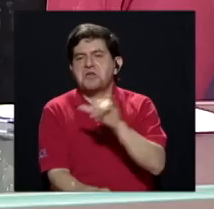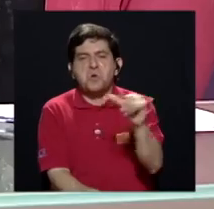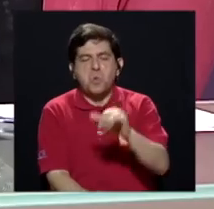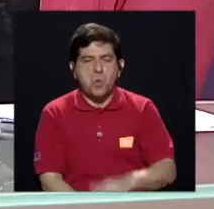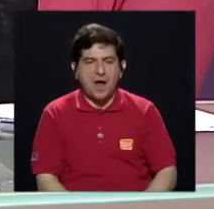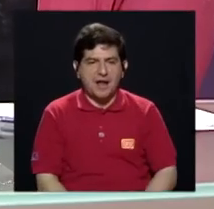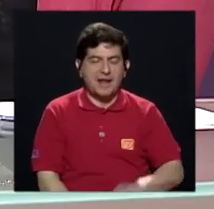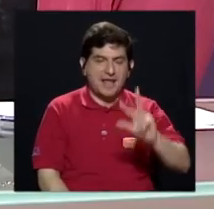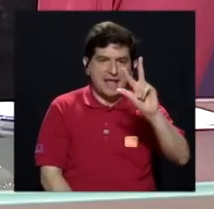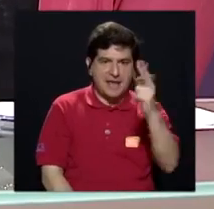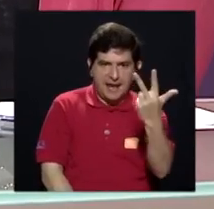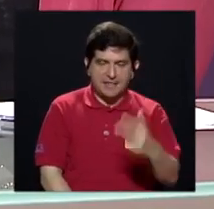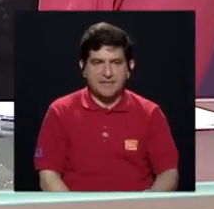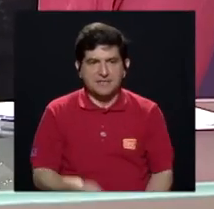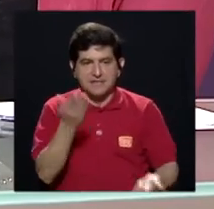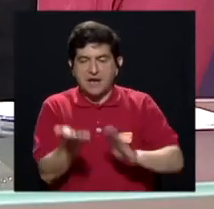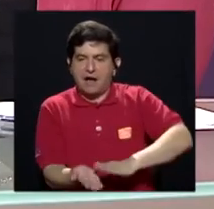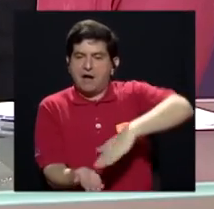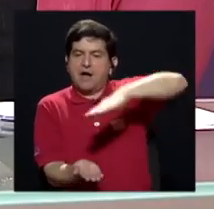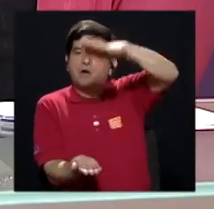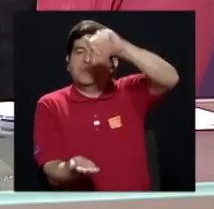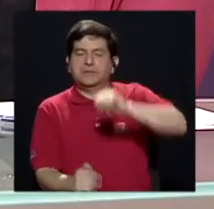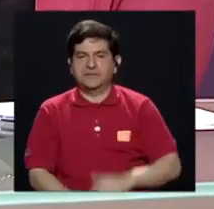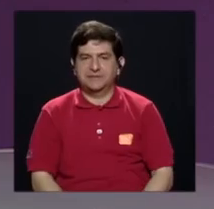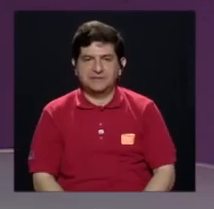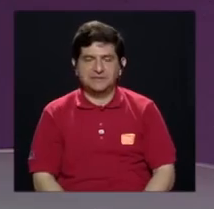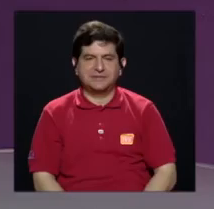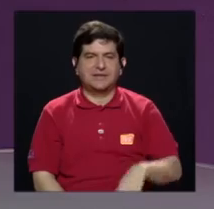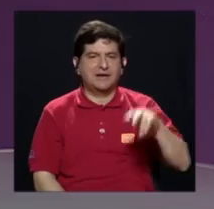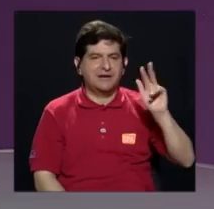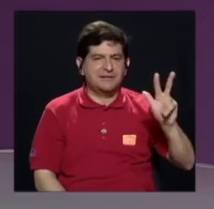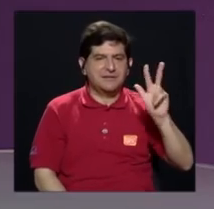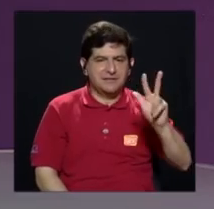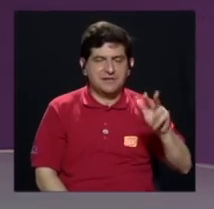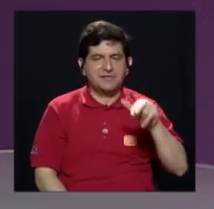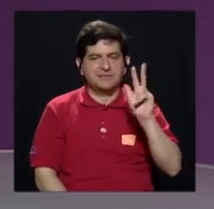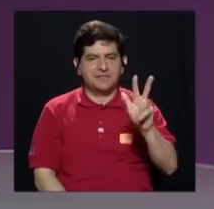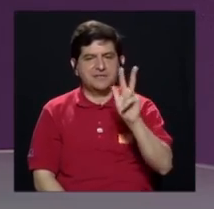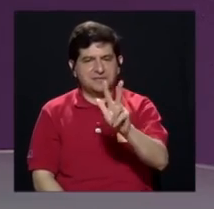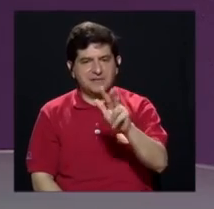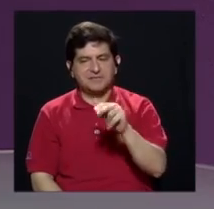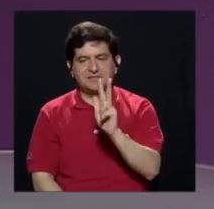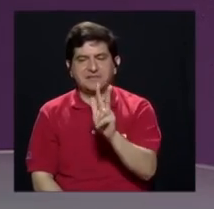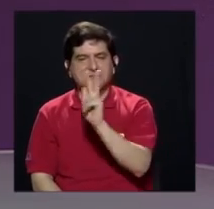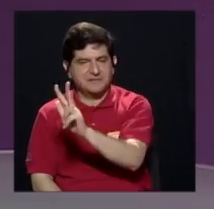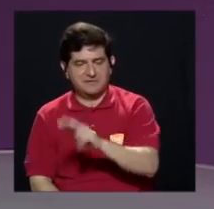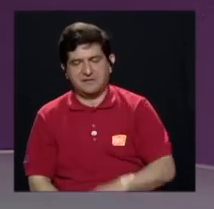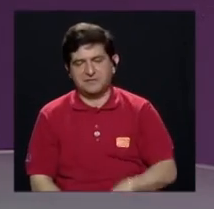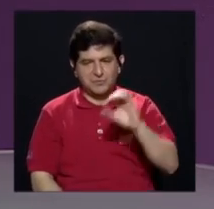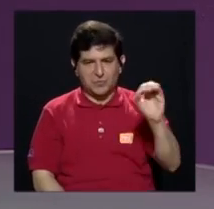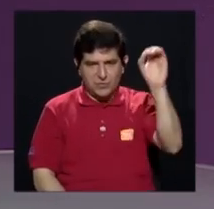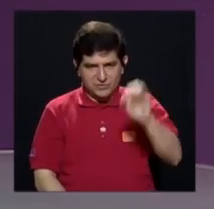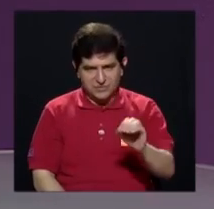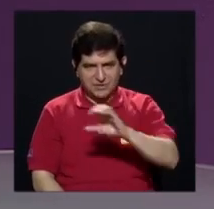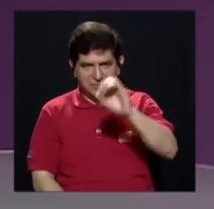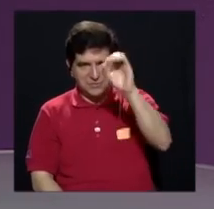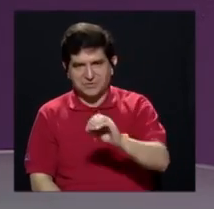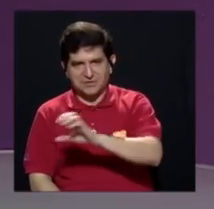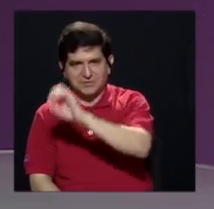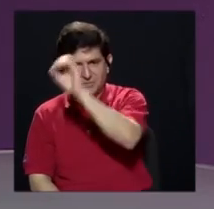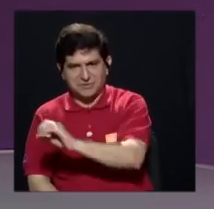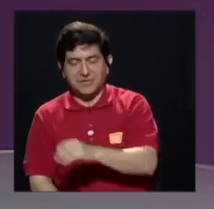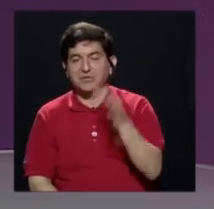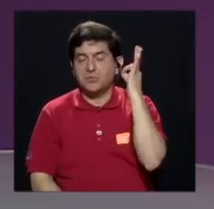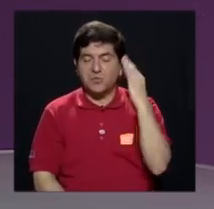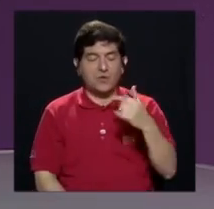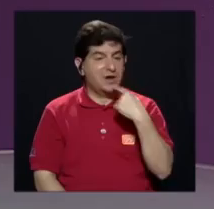a una tercera más bien se le incrementa 33 33 33 hay mujeres donde que te dicen que en el embarazo se